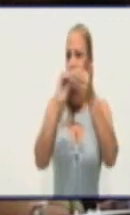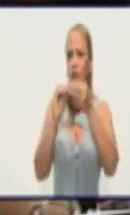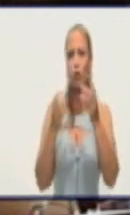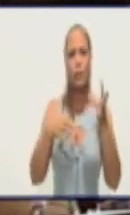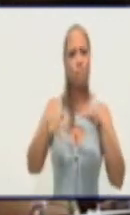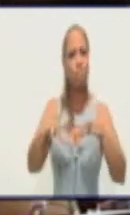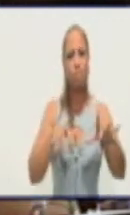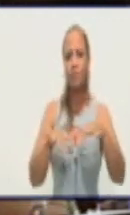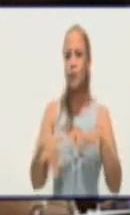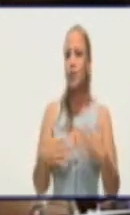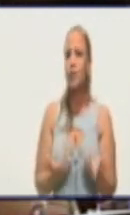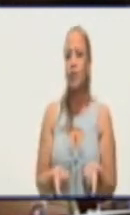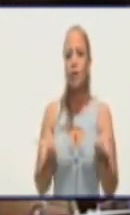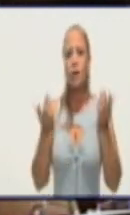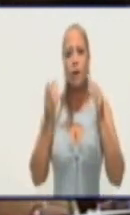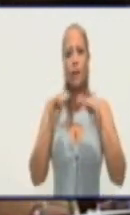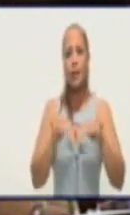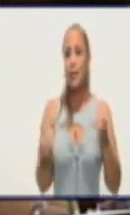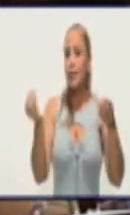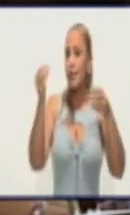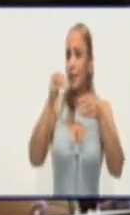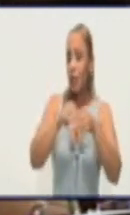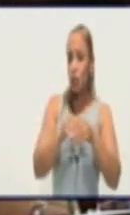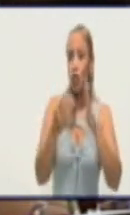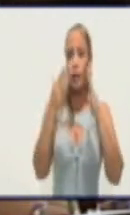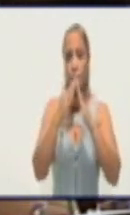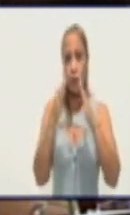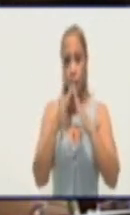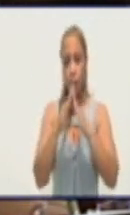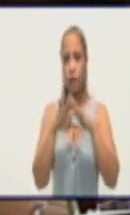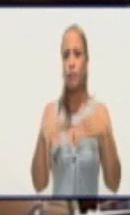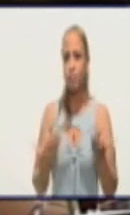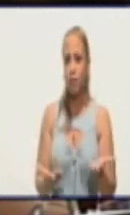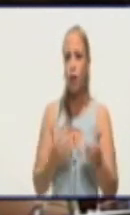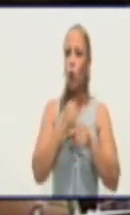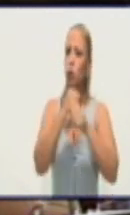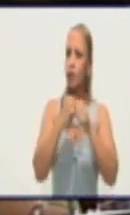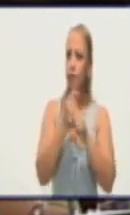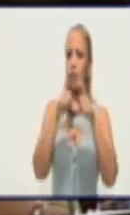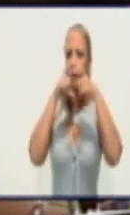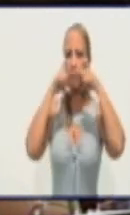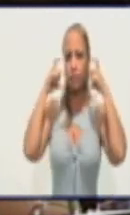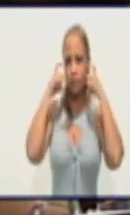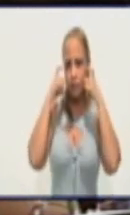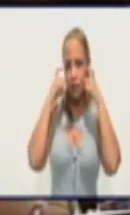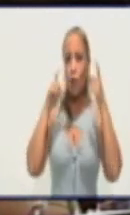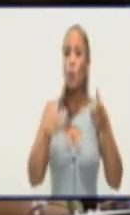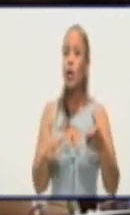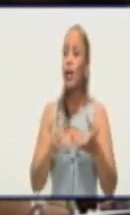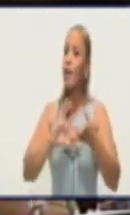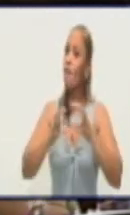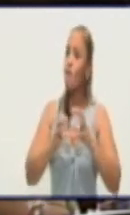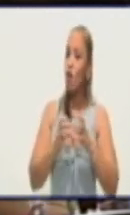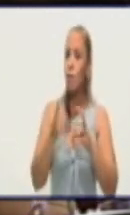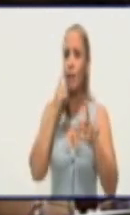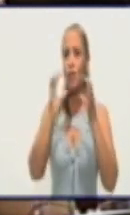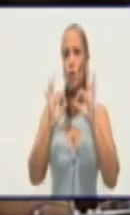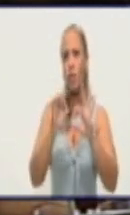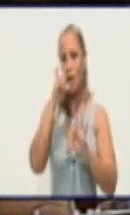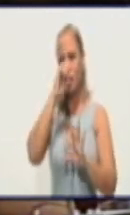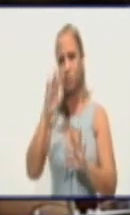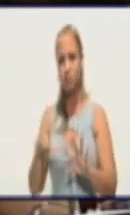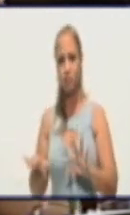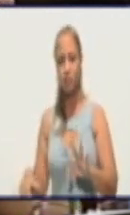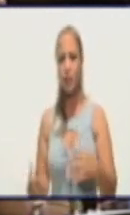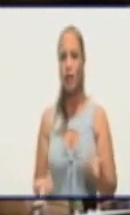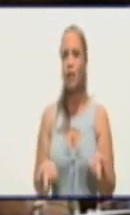viral, sea incluso dentro de las viviendas la utilización del nasobuco. Porque es la manera en que se protegen estos bebés que hoy están en